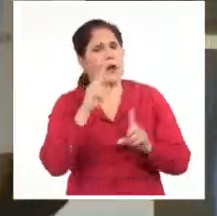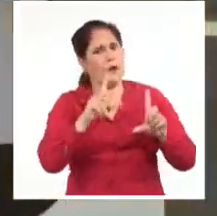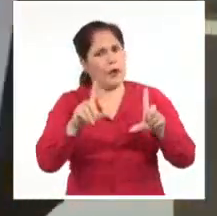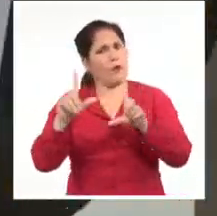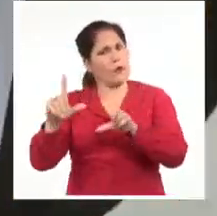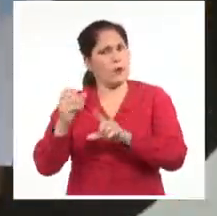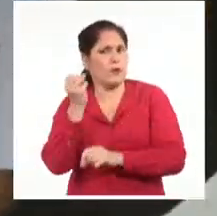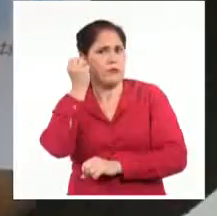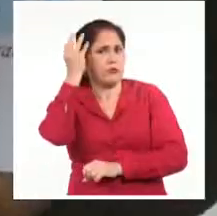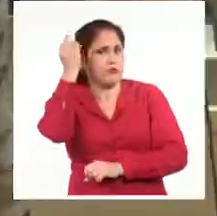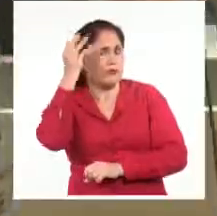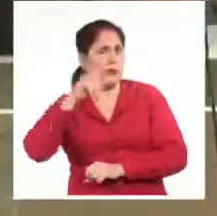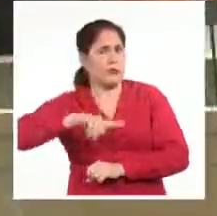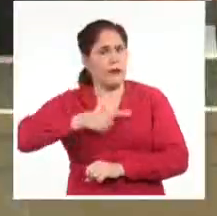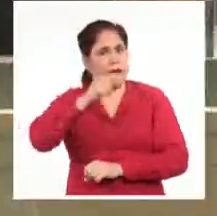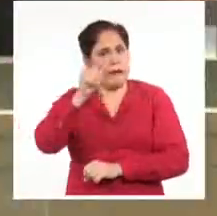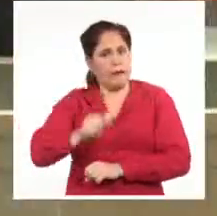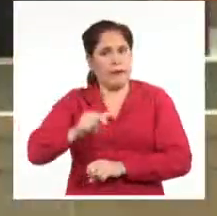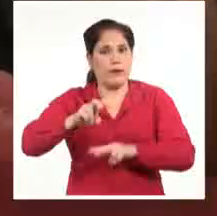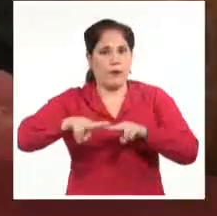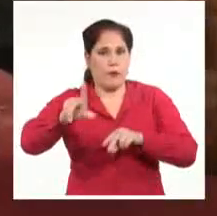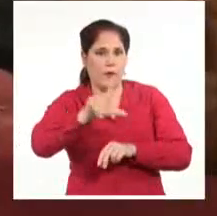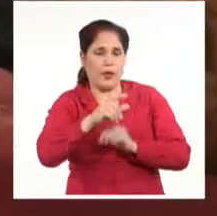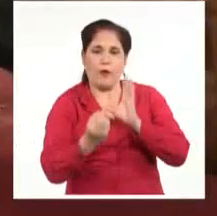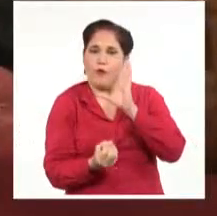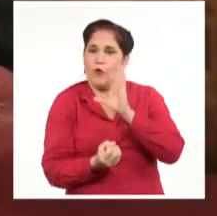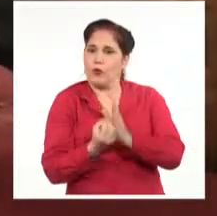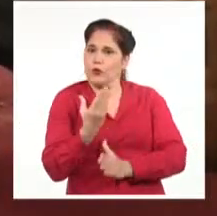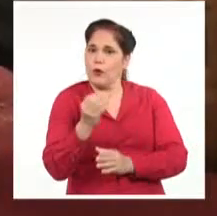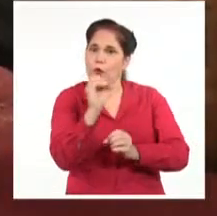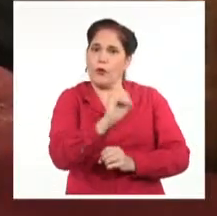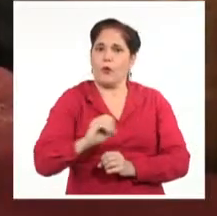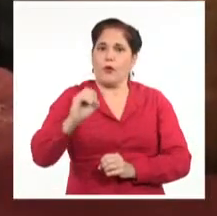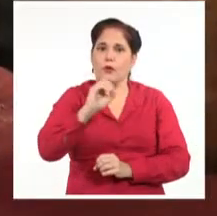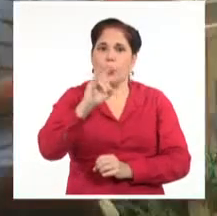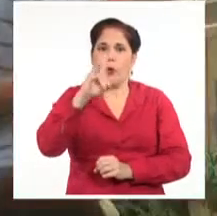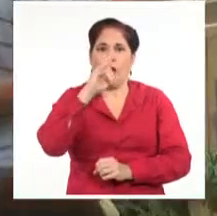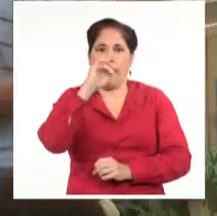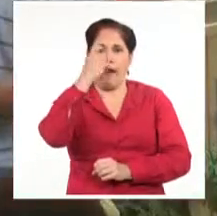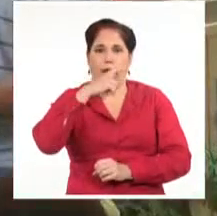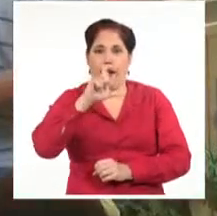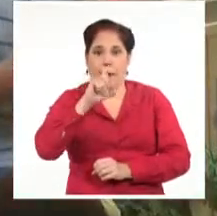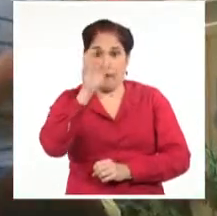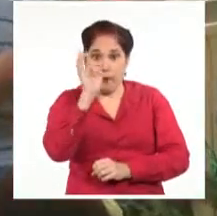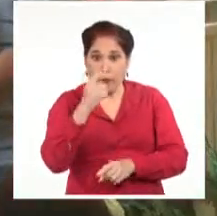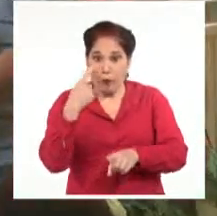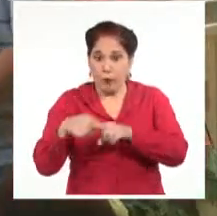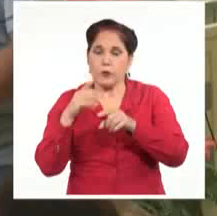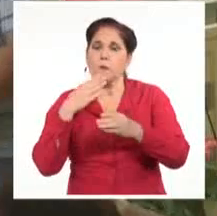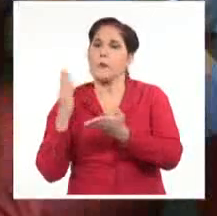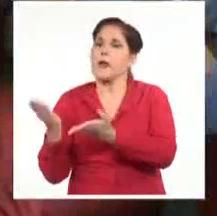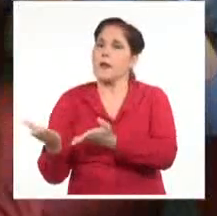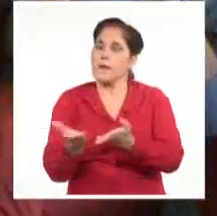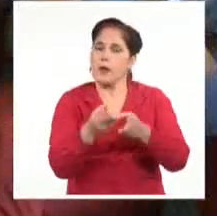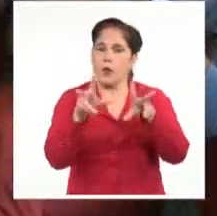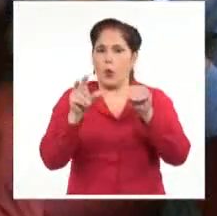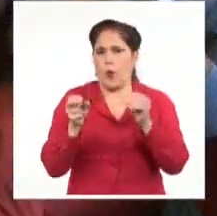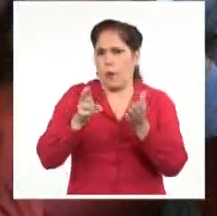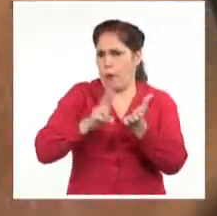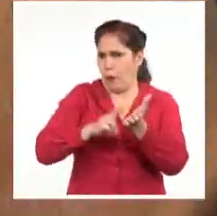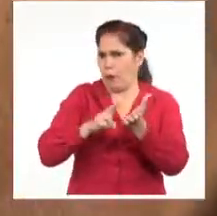a creadores e intelectuales holguineros, fundadores de la organización, y además dieron la bienvenida a nuevos